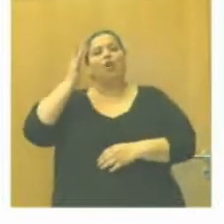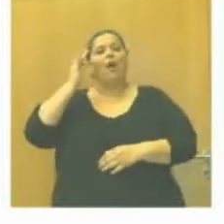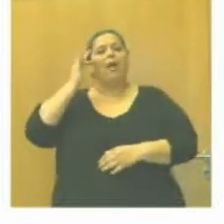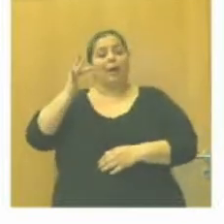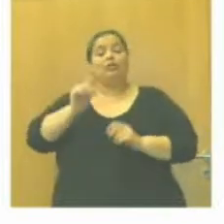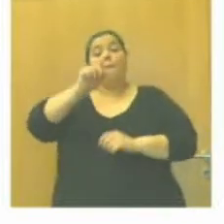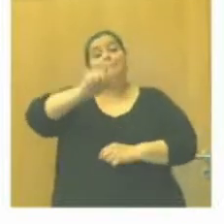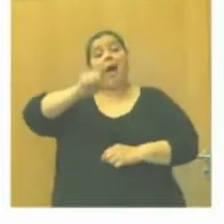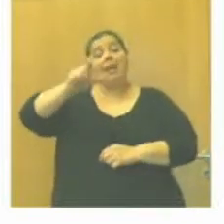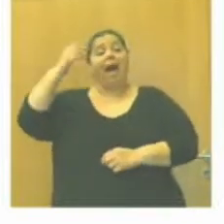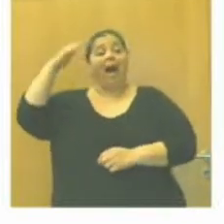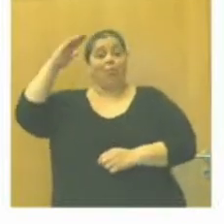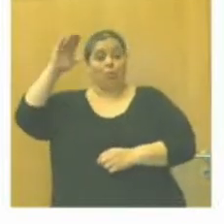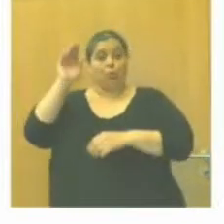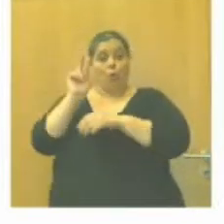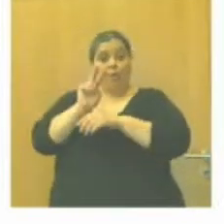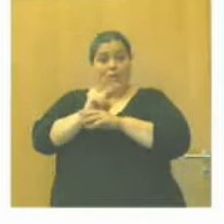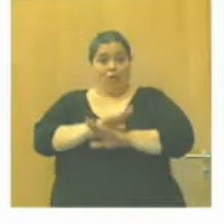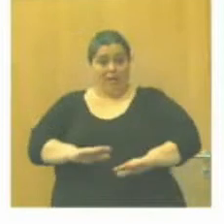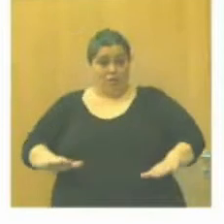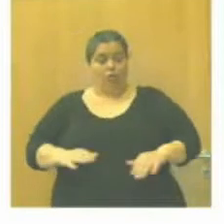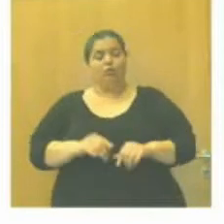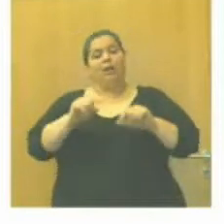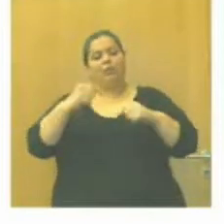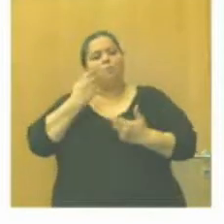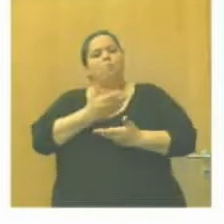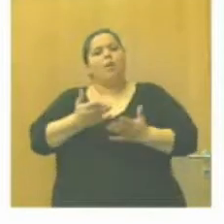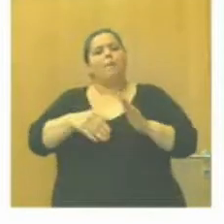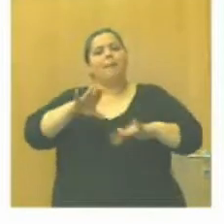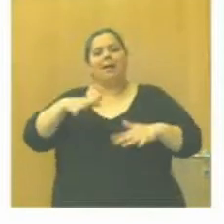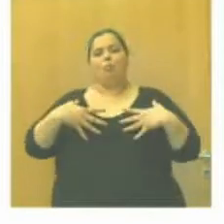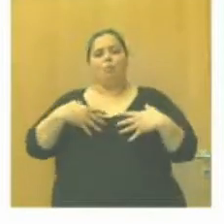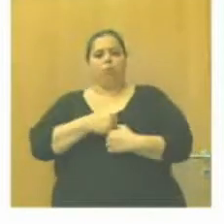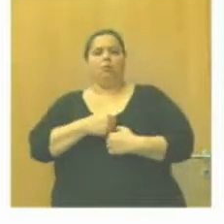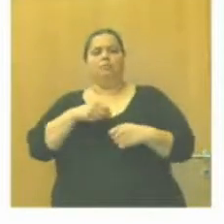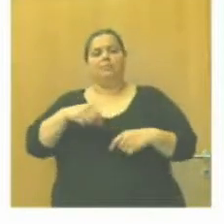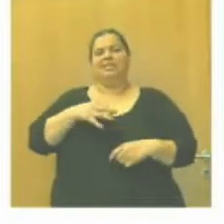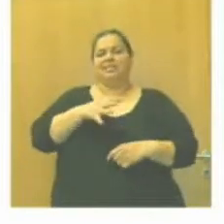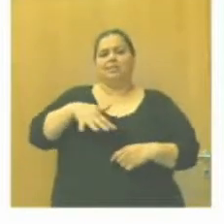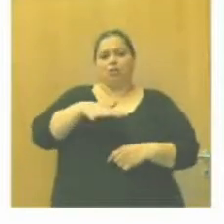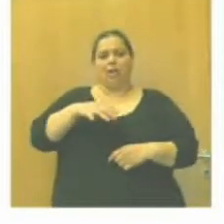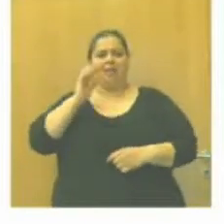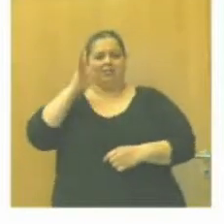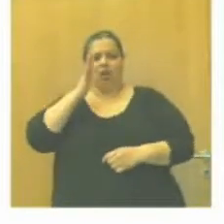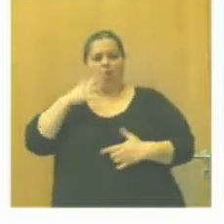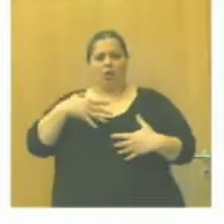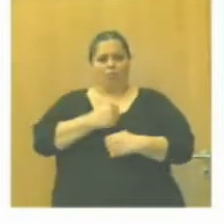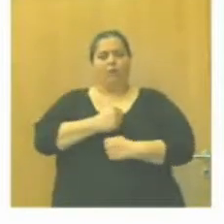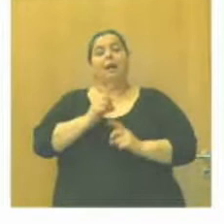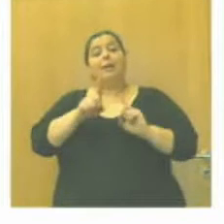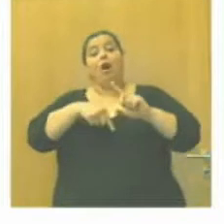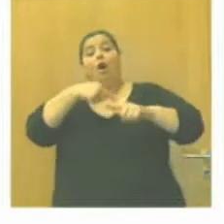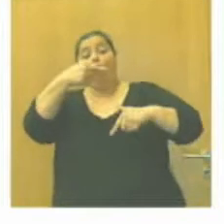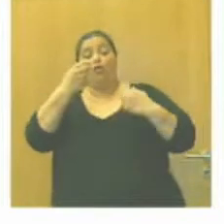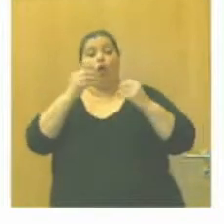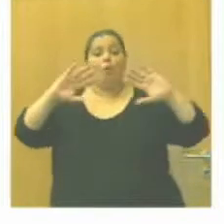cuidadores de los niños que muestran un mayor malestar psicosocial. Fue centrado en reducir la